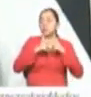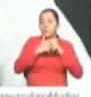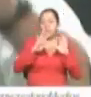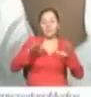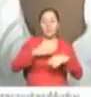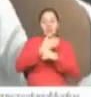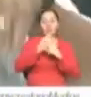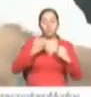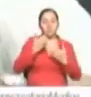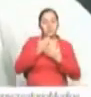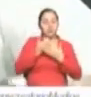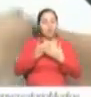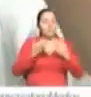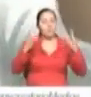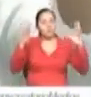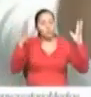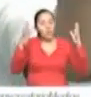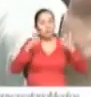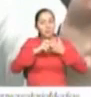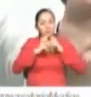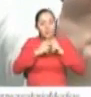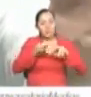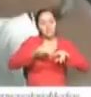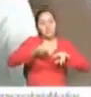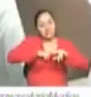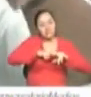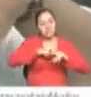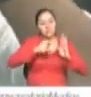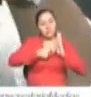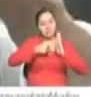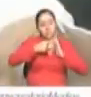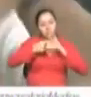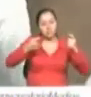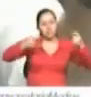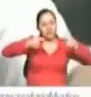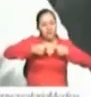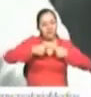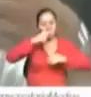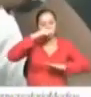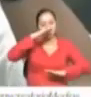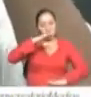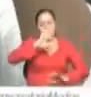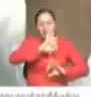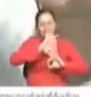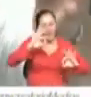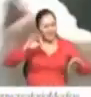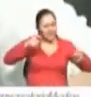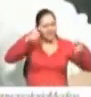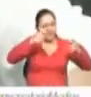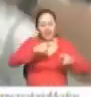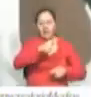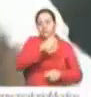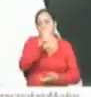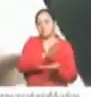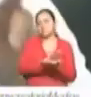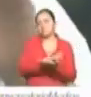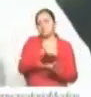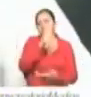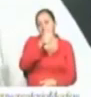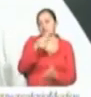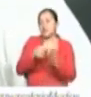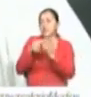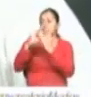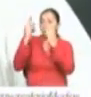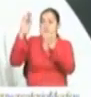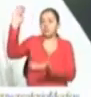ajuste si no es el trancazo a los más pobres, quitando subsidio al gas, la gasolina, subiendo electricidad, llamadas telefónicas y bajándose los